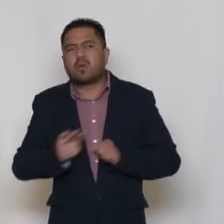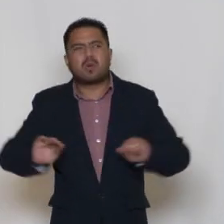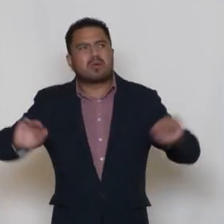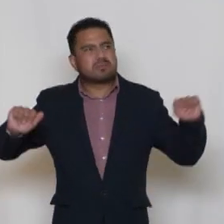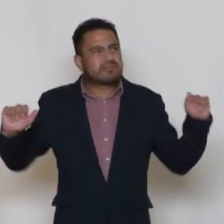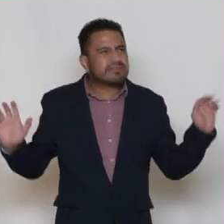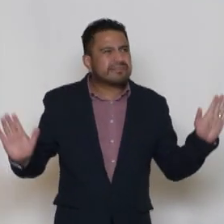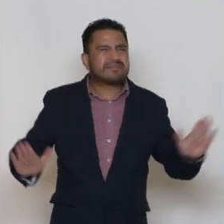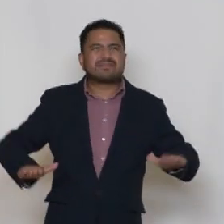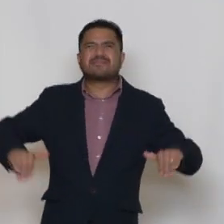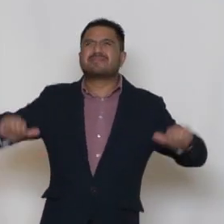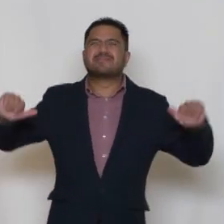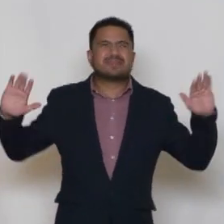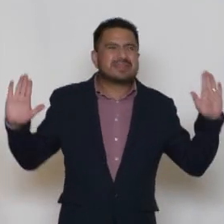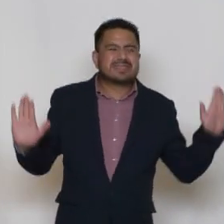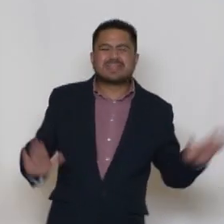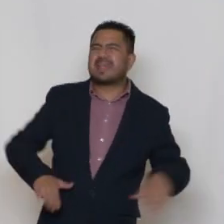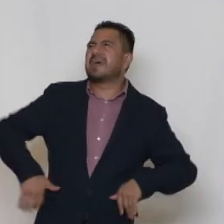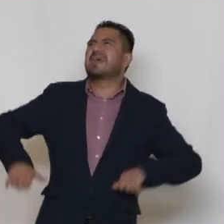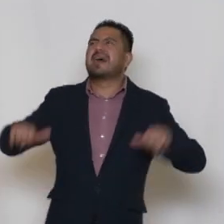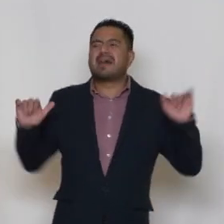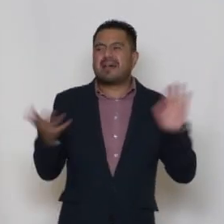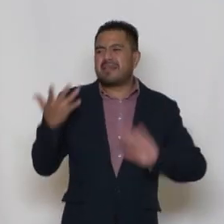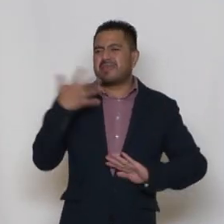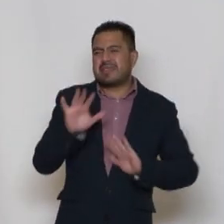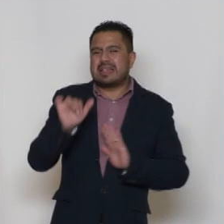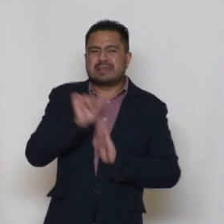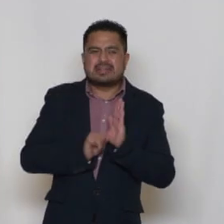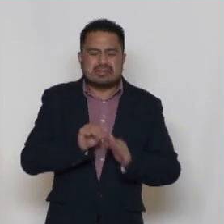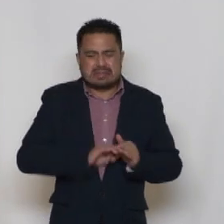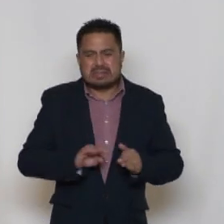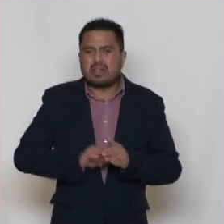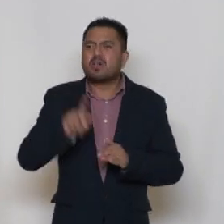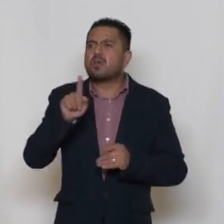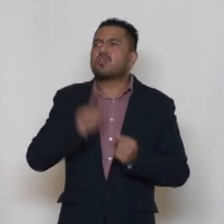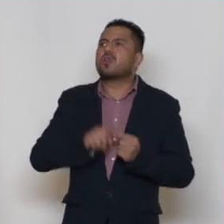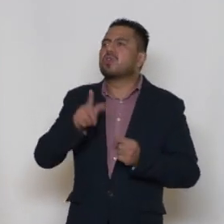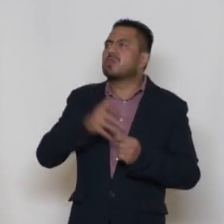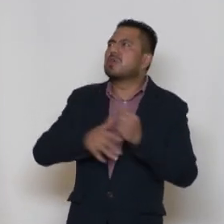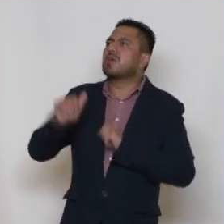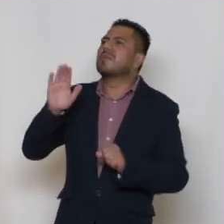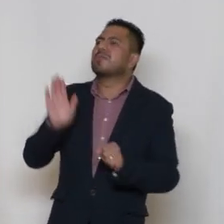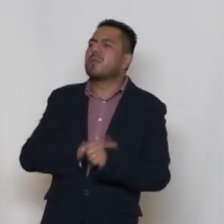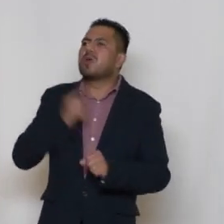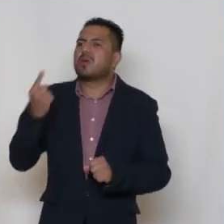así como el vencejo por 10 meses consecutivos, ¿a dónde irías y por qué?